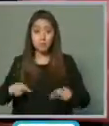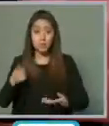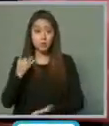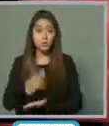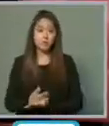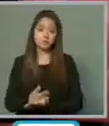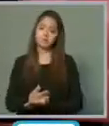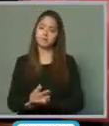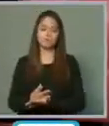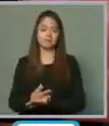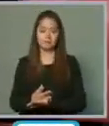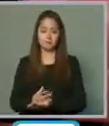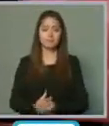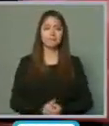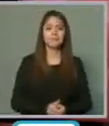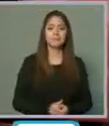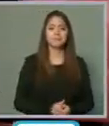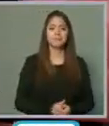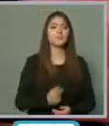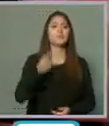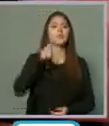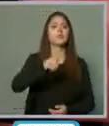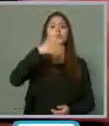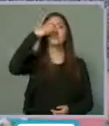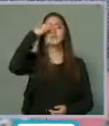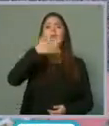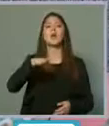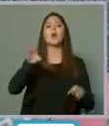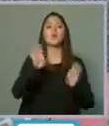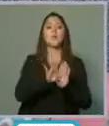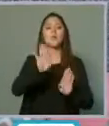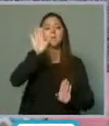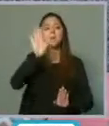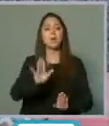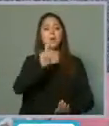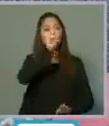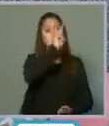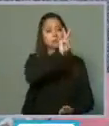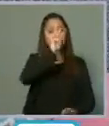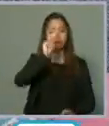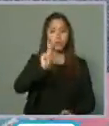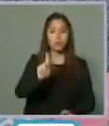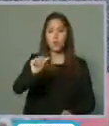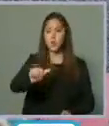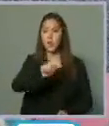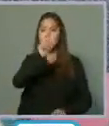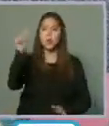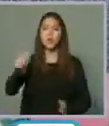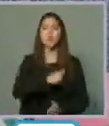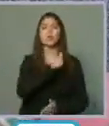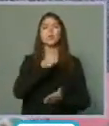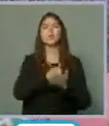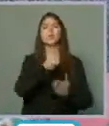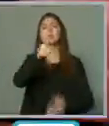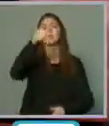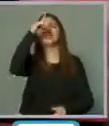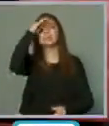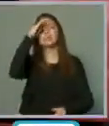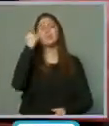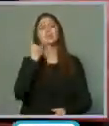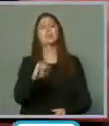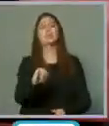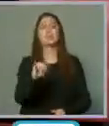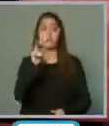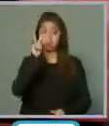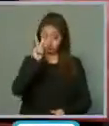Es sorprendente cómo puedes tener ciertas coincidencias con ciudades que nunca imaginarías, ¿no? Claro. Porque no